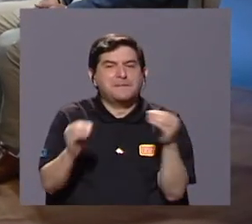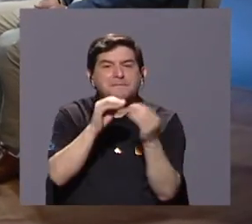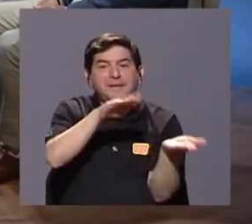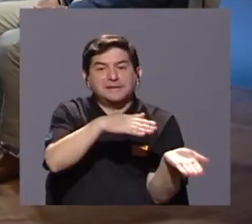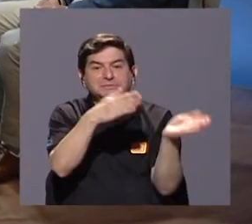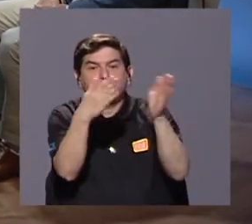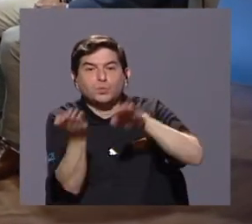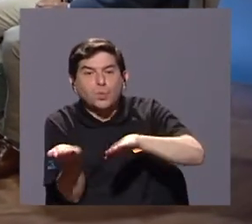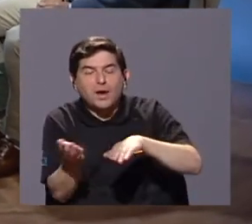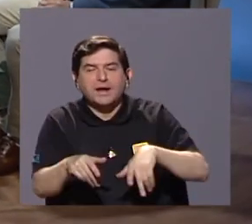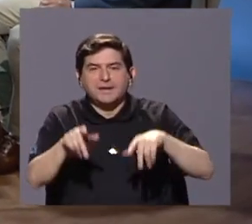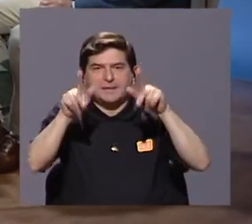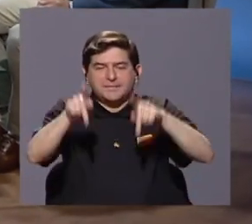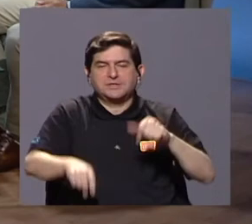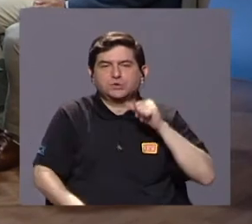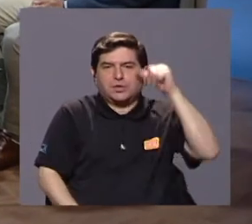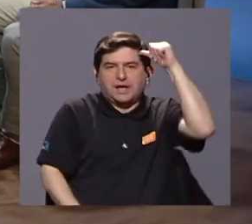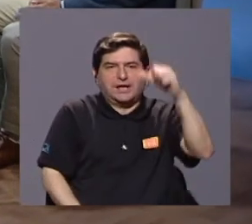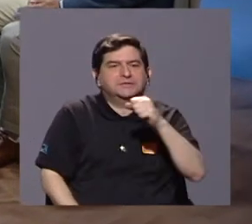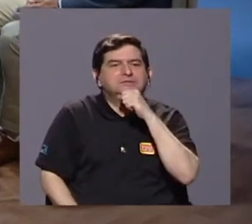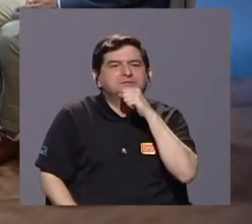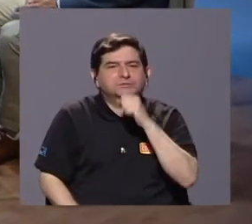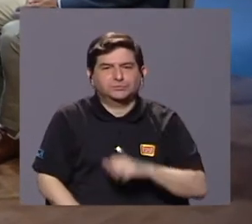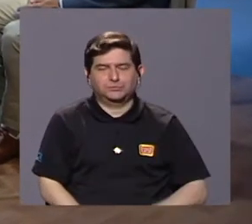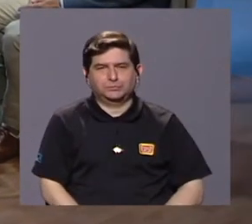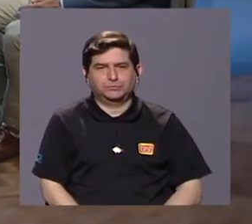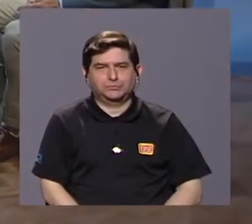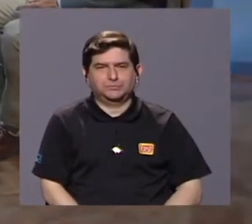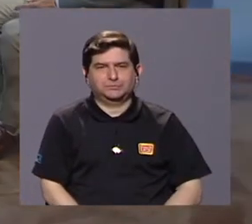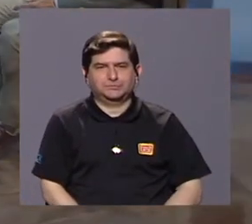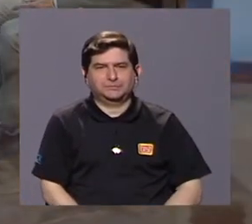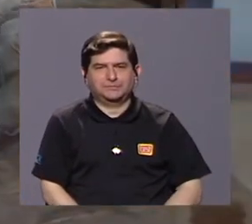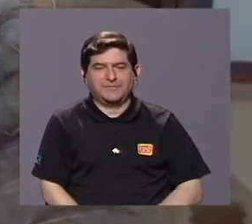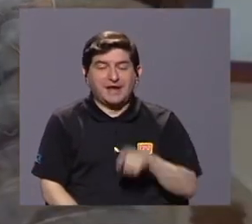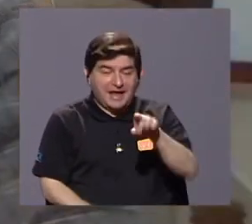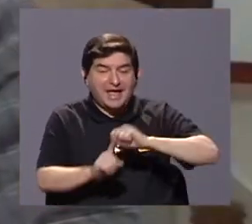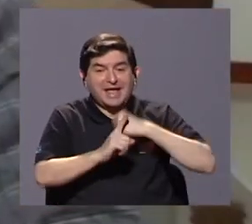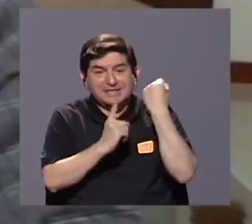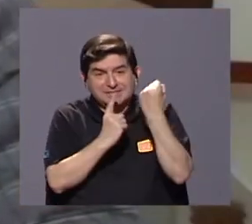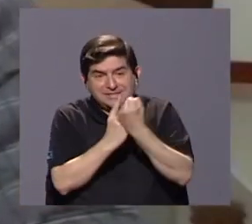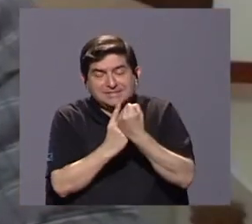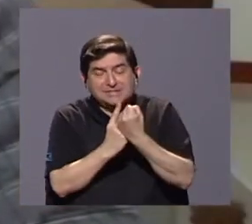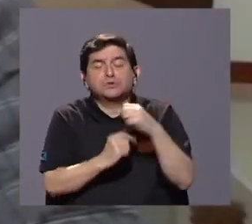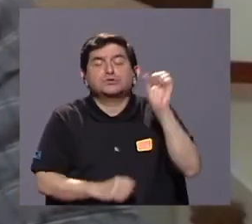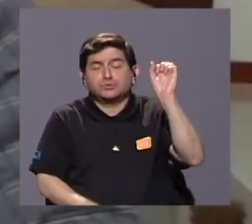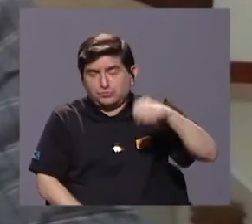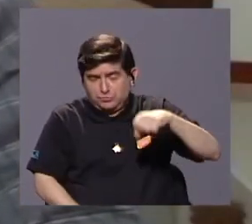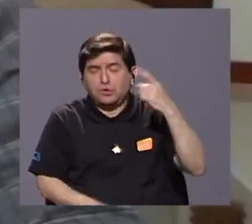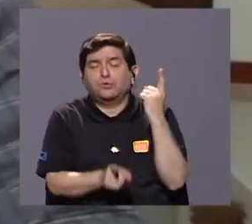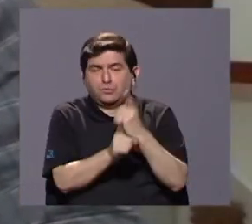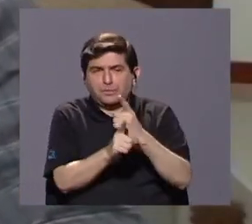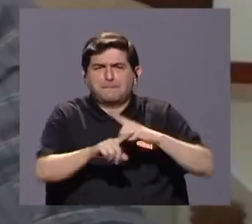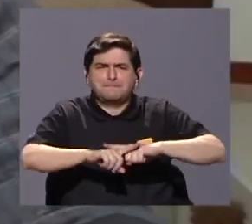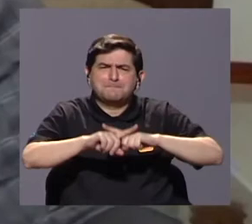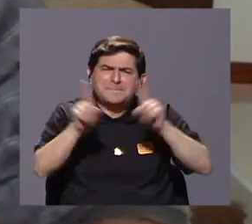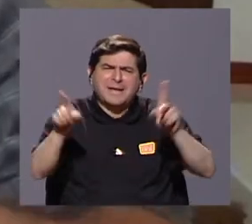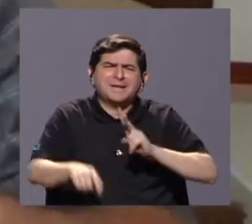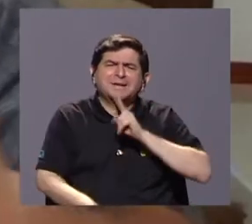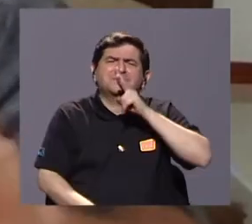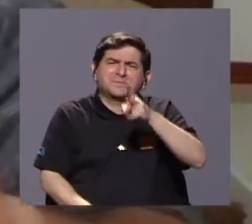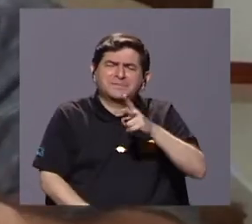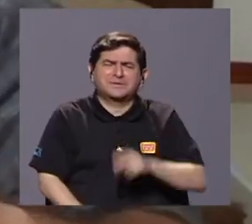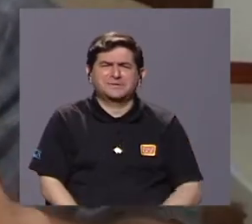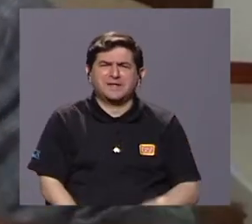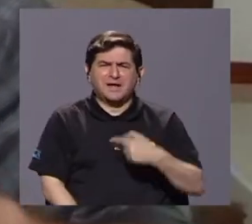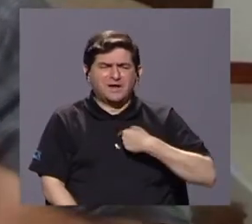mueren son los adultos mayores. Bueno, eso es así, pero en realidad